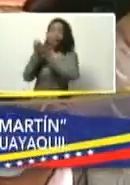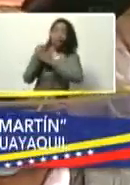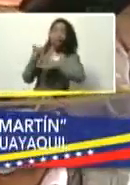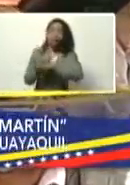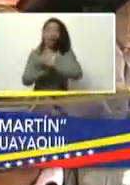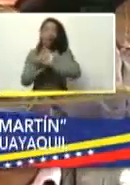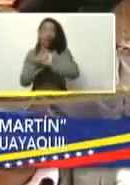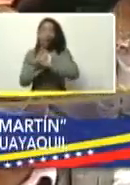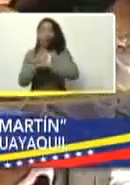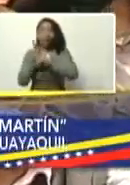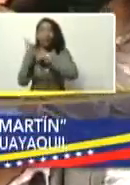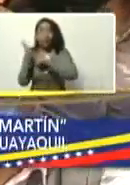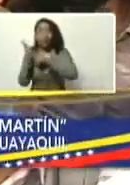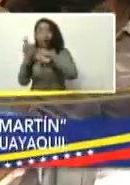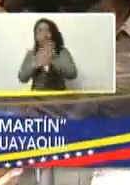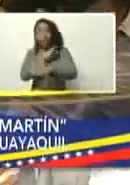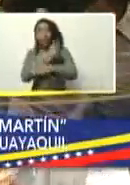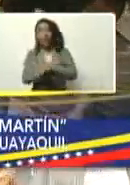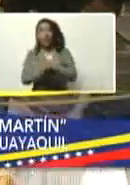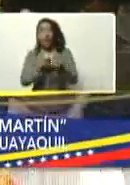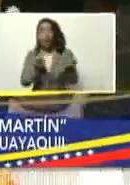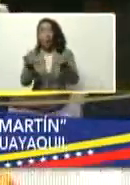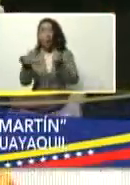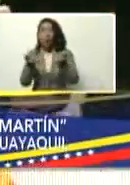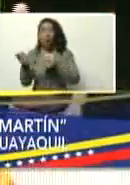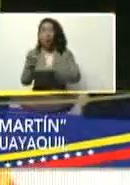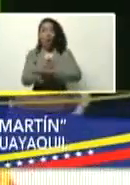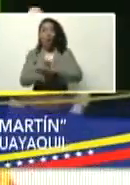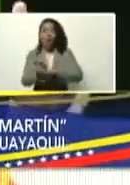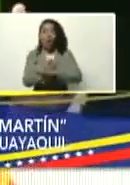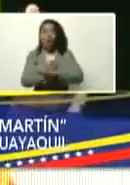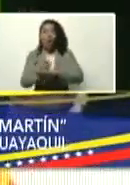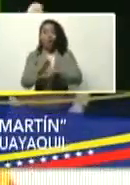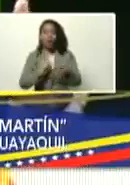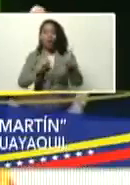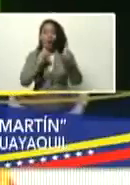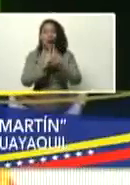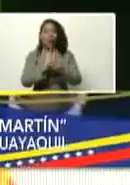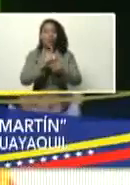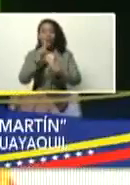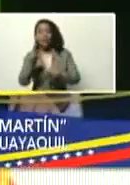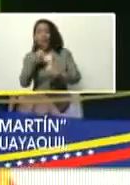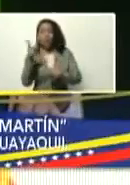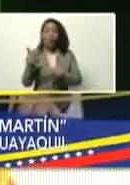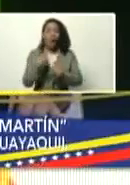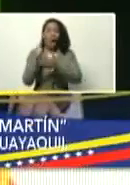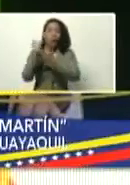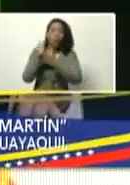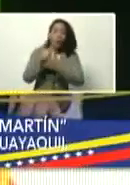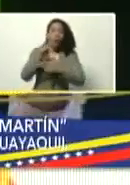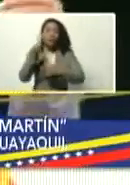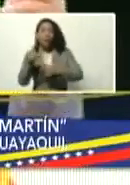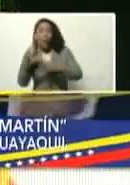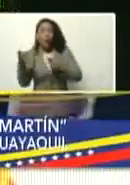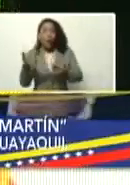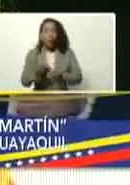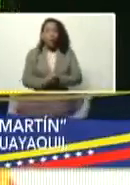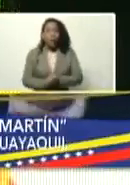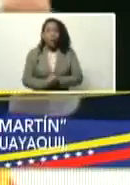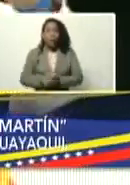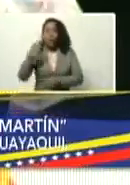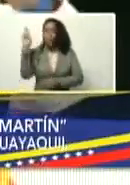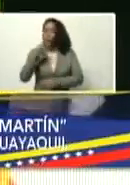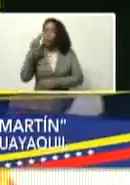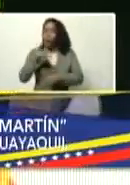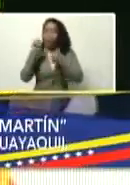la medida de que las fuerzas que dominaban en el gobierno eran cercanas o no, lo ayudaban o no, y nunca